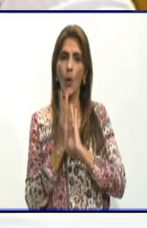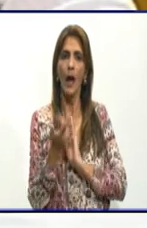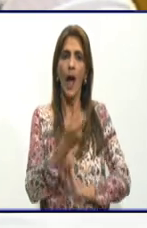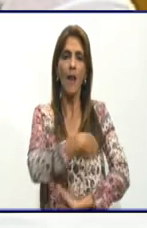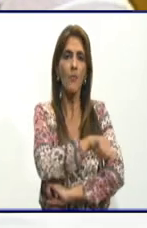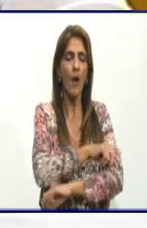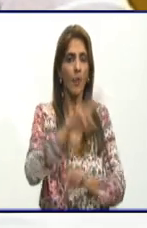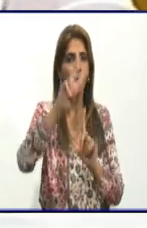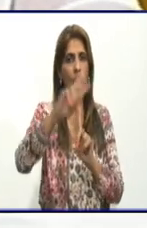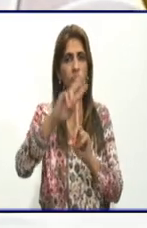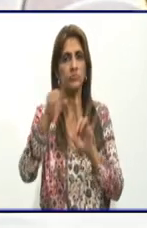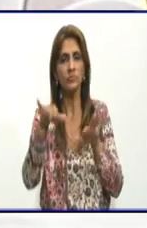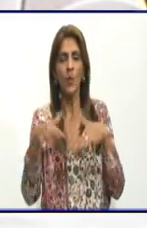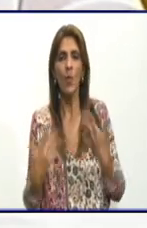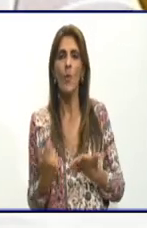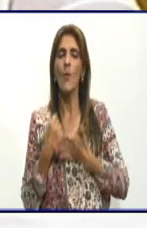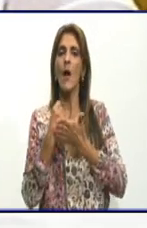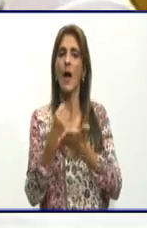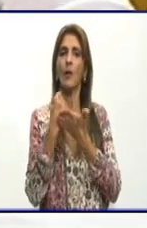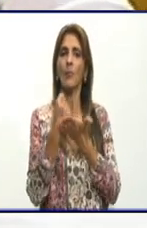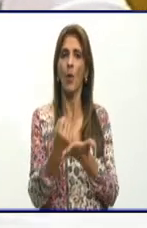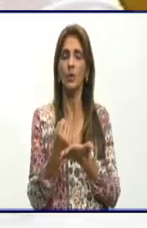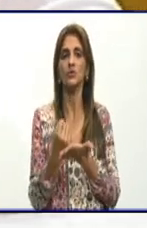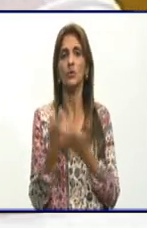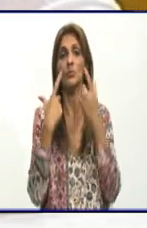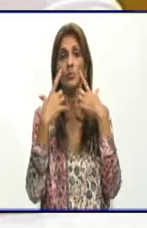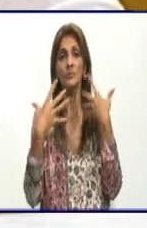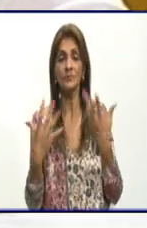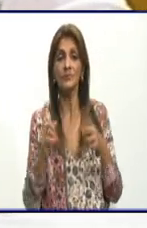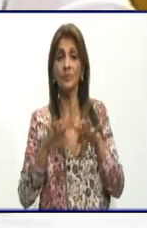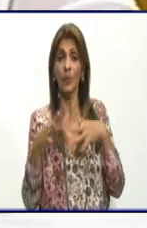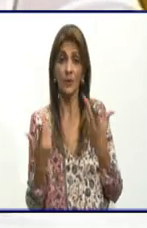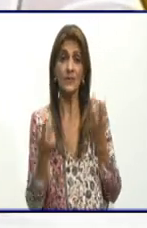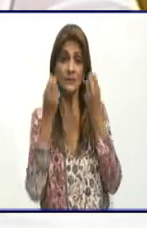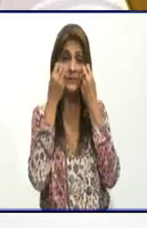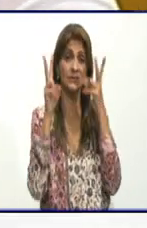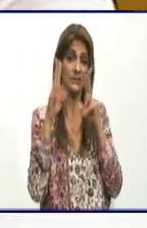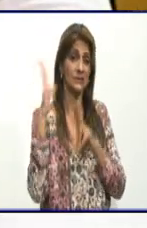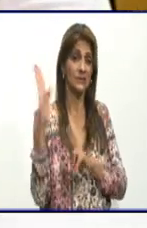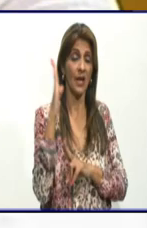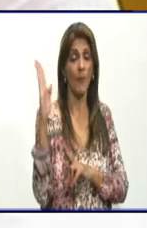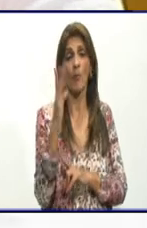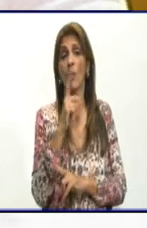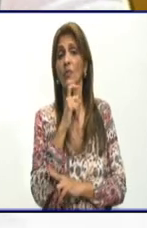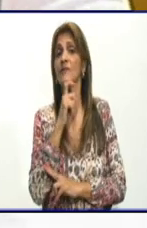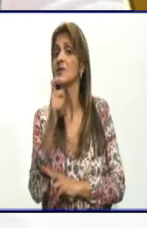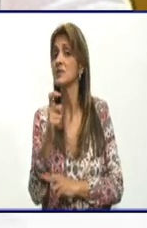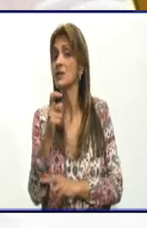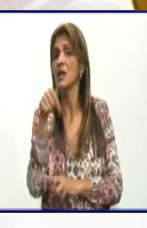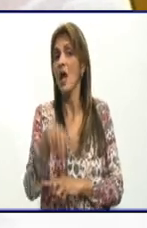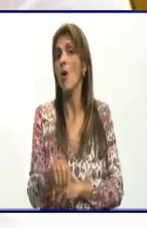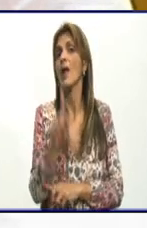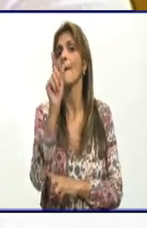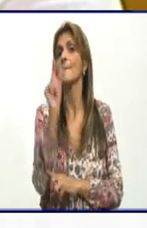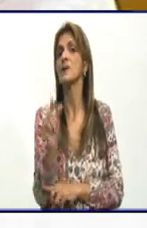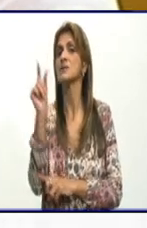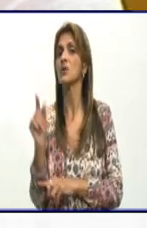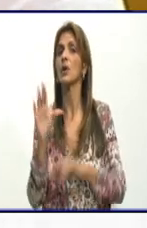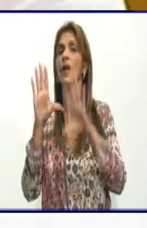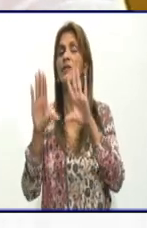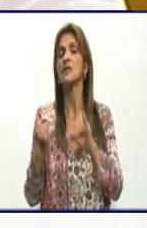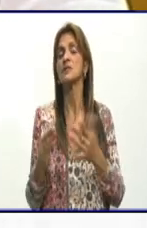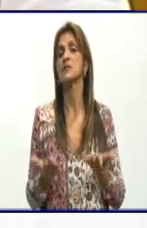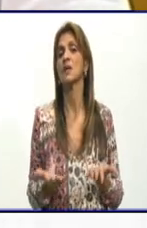apoyo incondicional, porque estamos viviendo tiempos atípicos. Y por supuesto que ahora las personas dicen, bueno, si